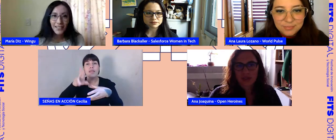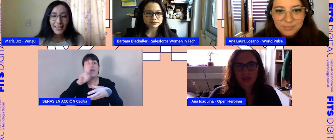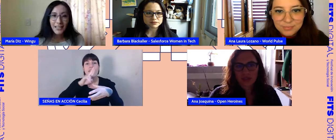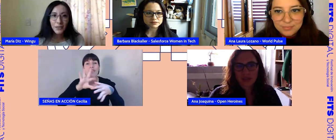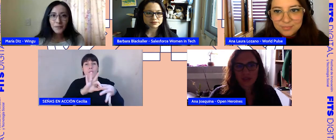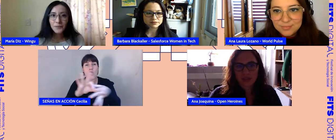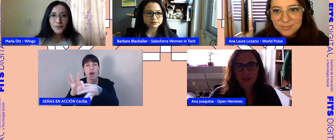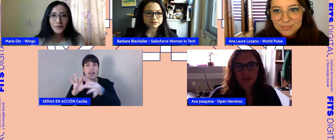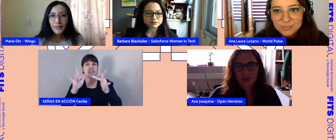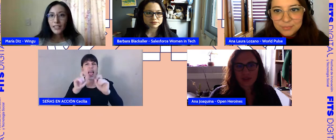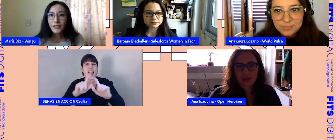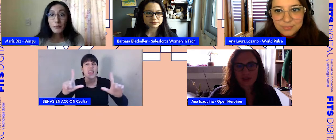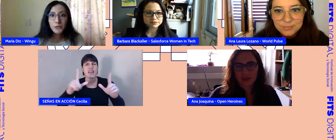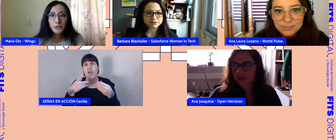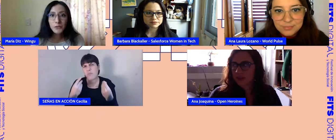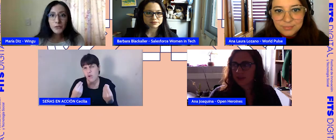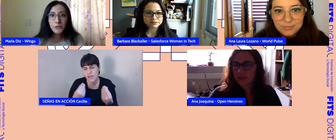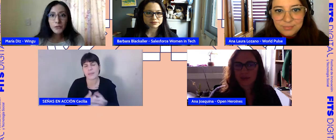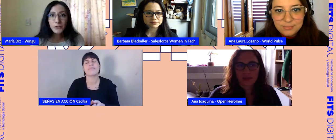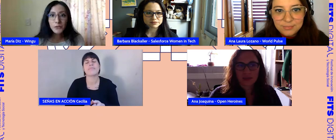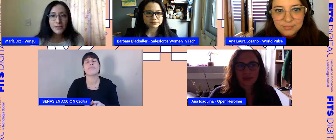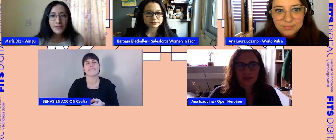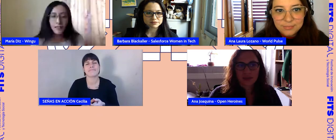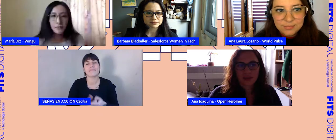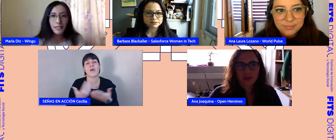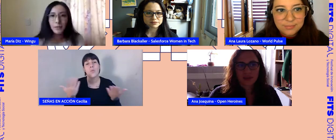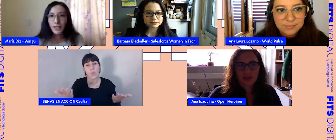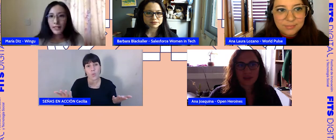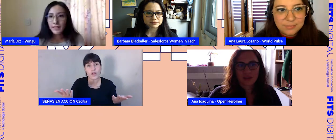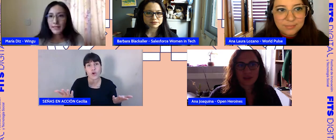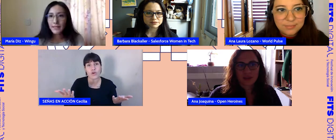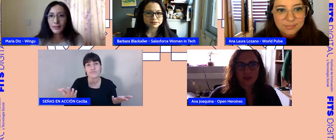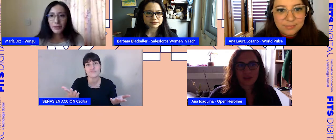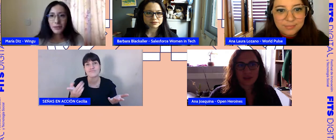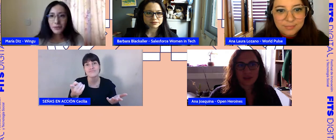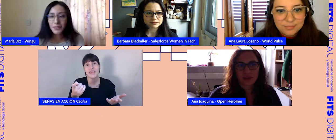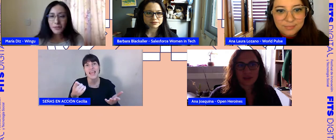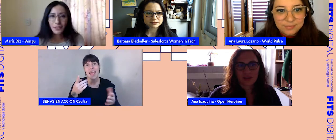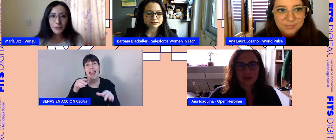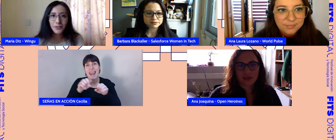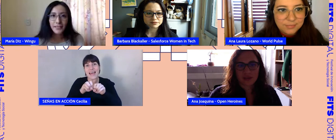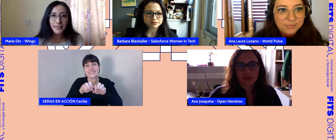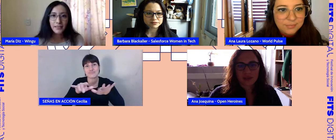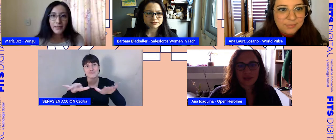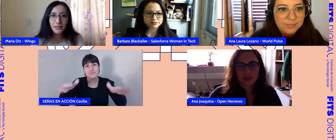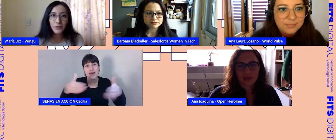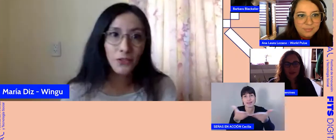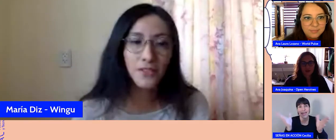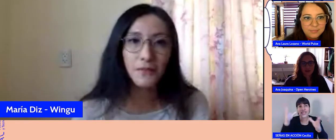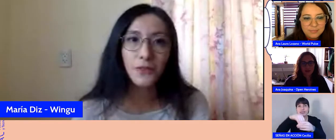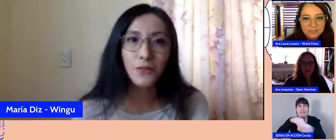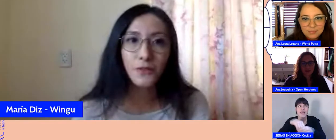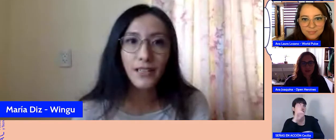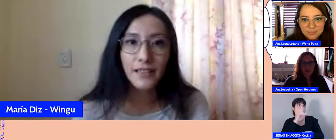bueno, creo que el impacto de redes para mujeres en todo el mundo es un fenómeno que está